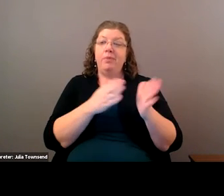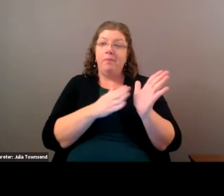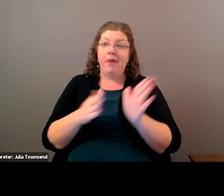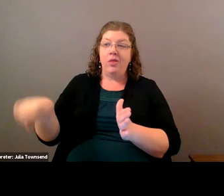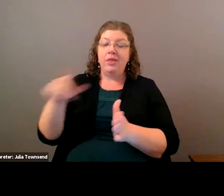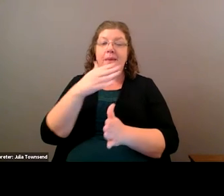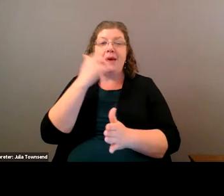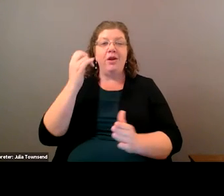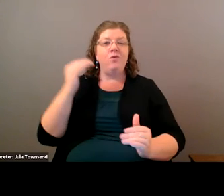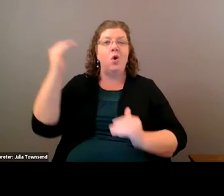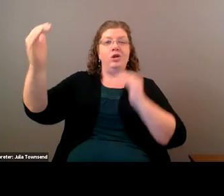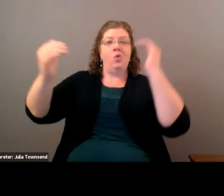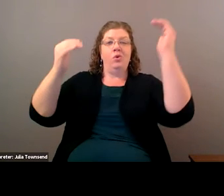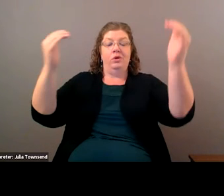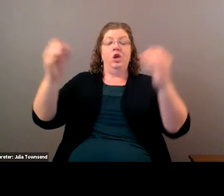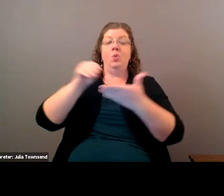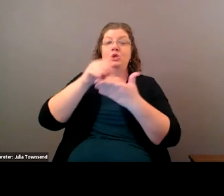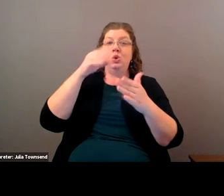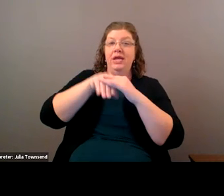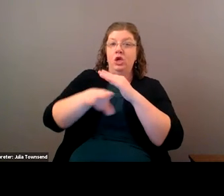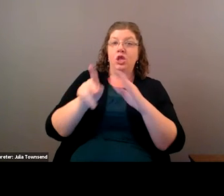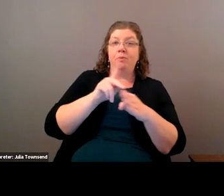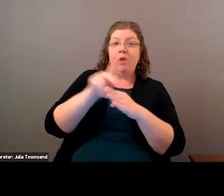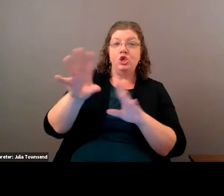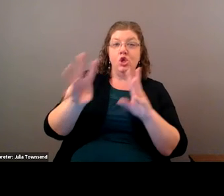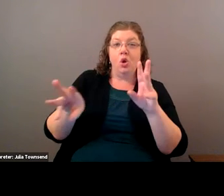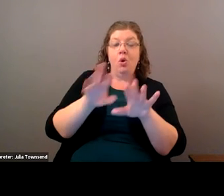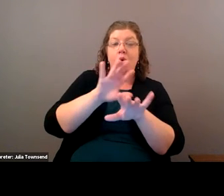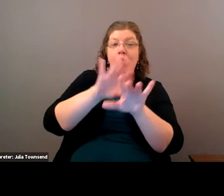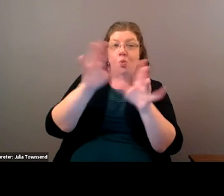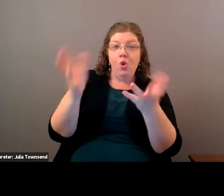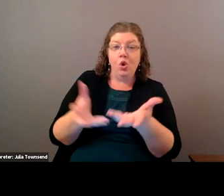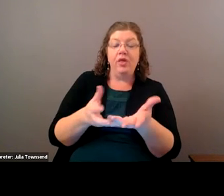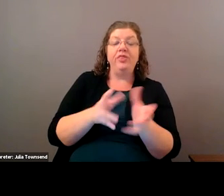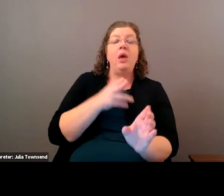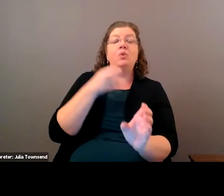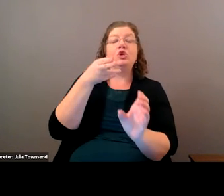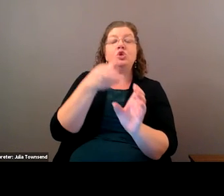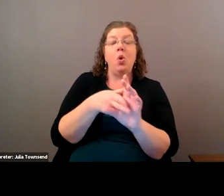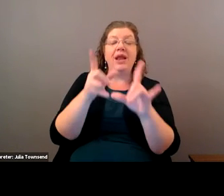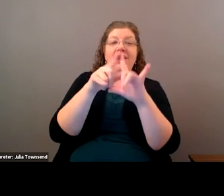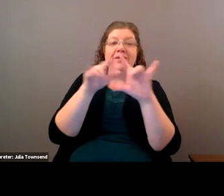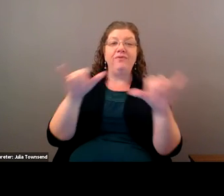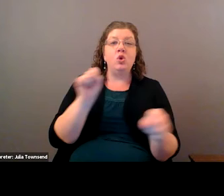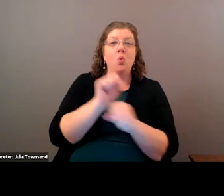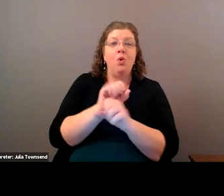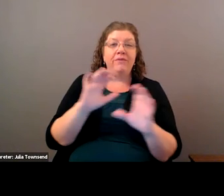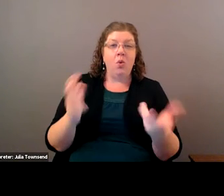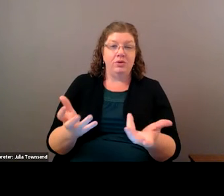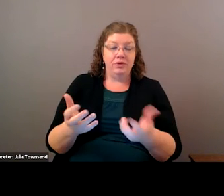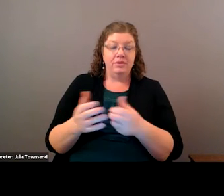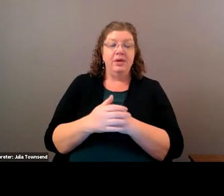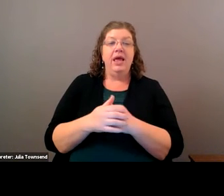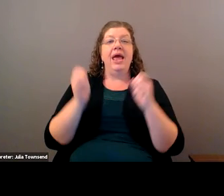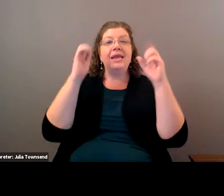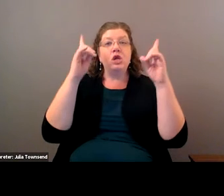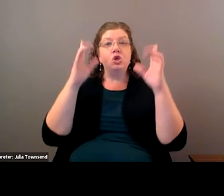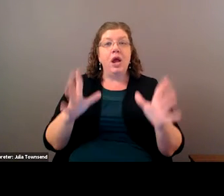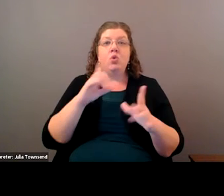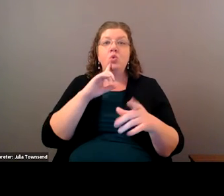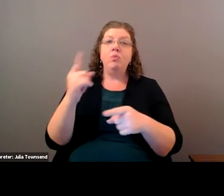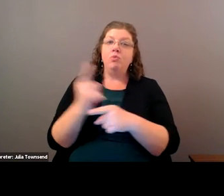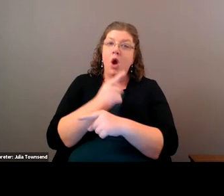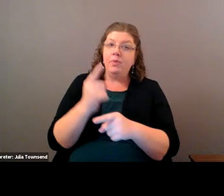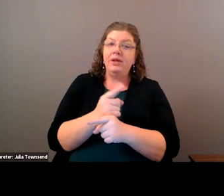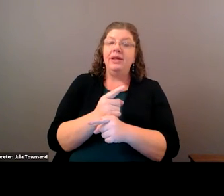esto los va a preparar mejor para su vida de adultos. Cuando los estudiantes salgan a trabajar, van a entrar a